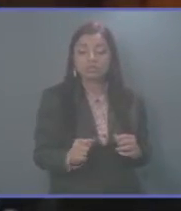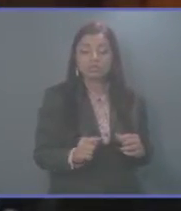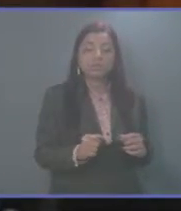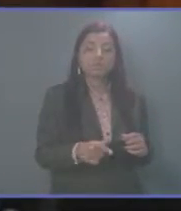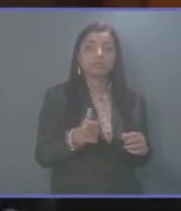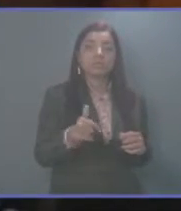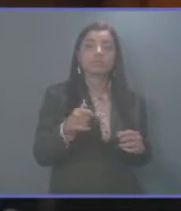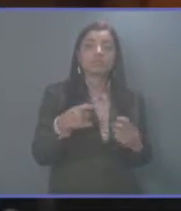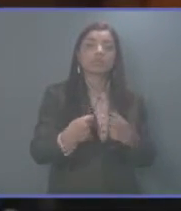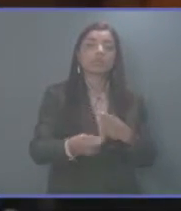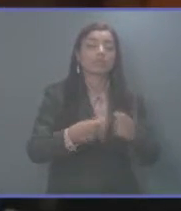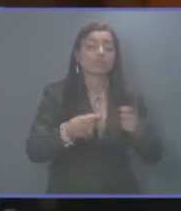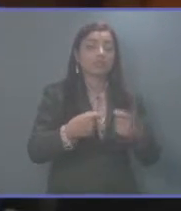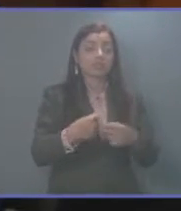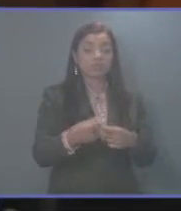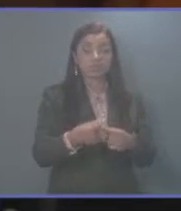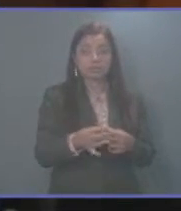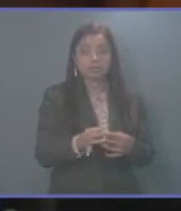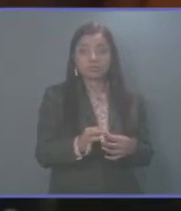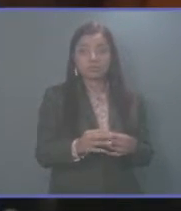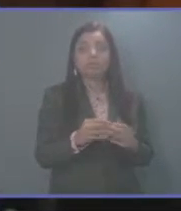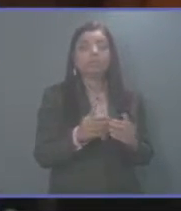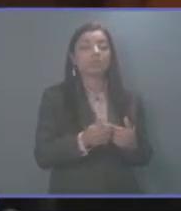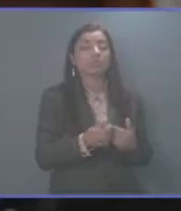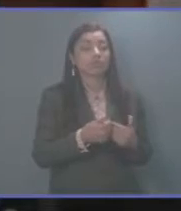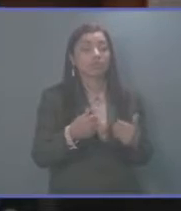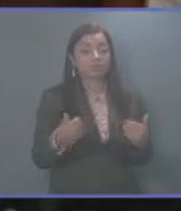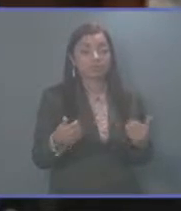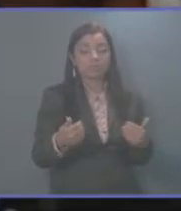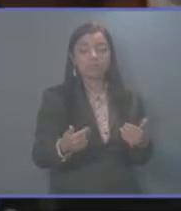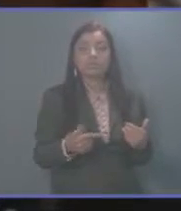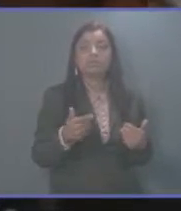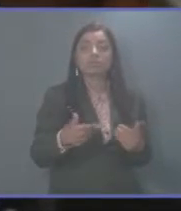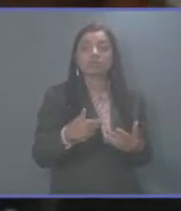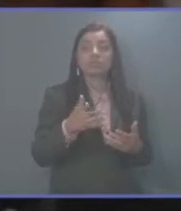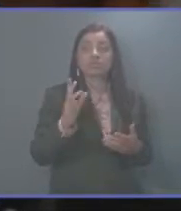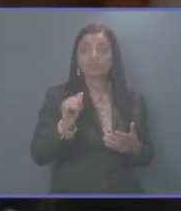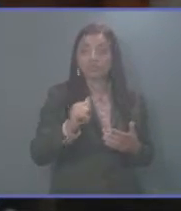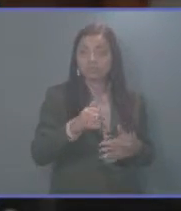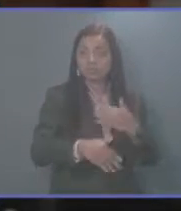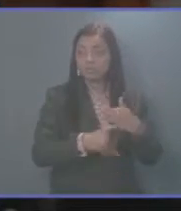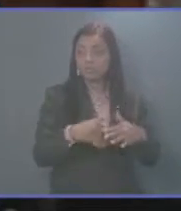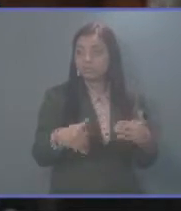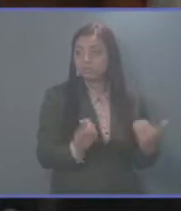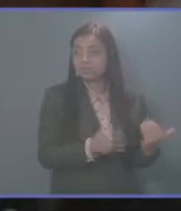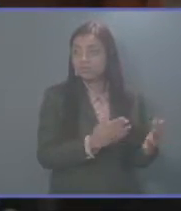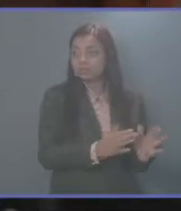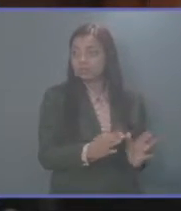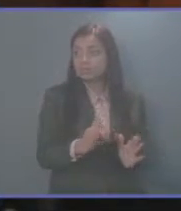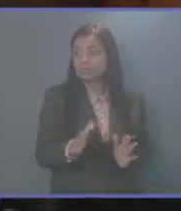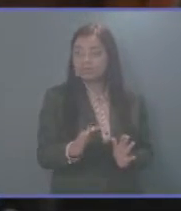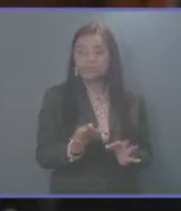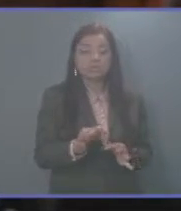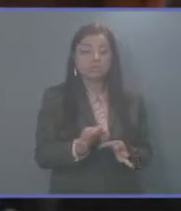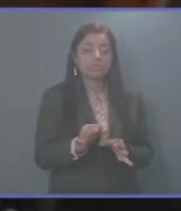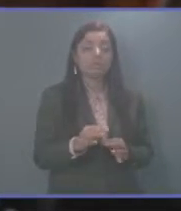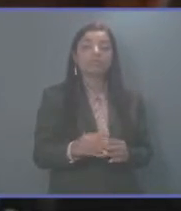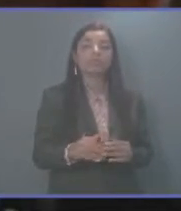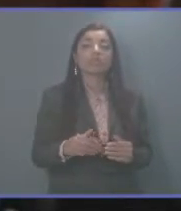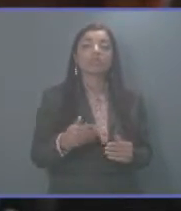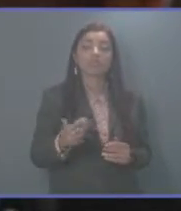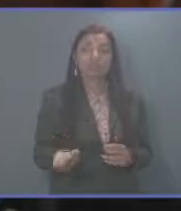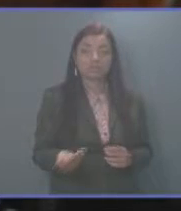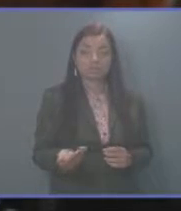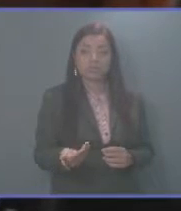de fabricación, distancias, cargas de mezclas píricas relacionadas